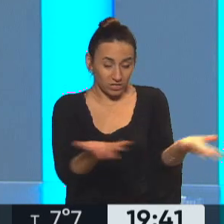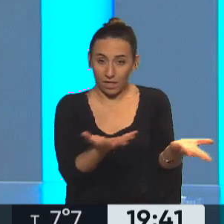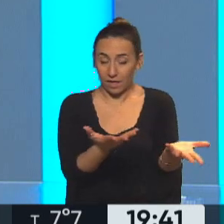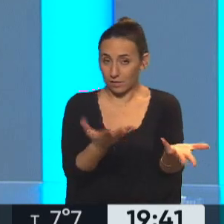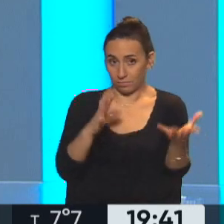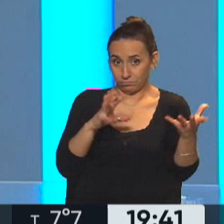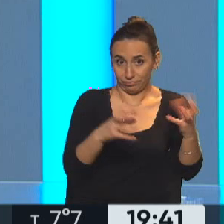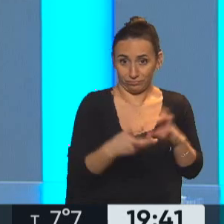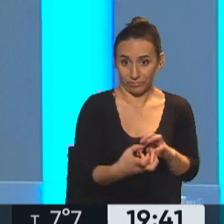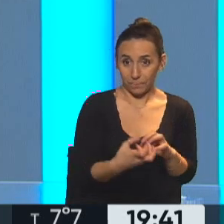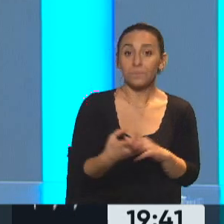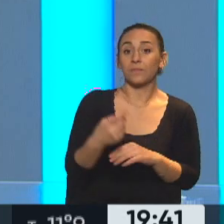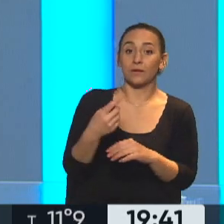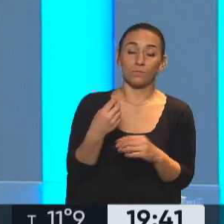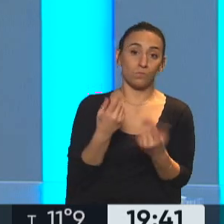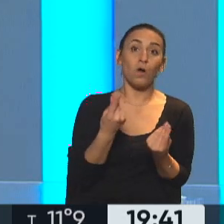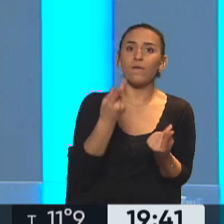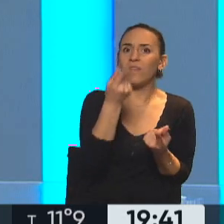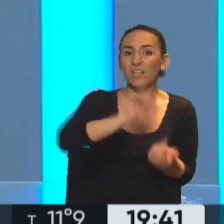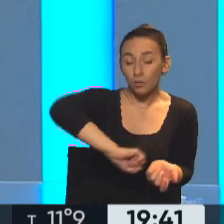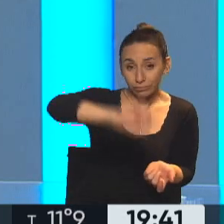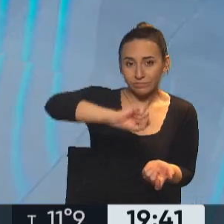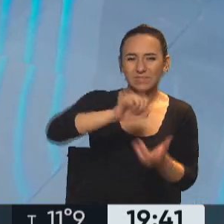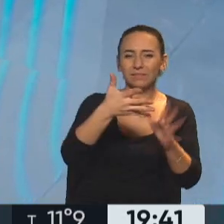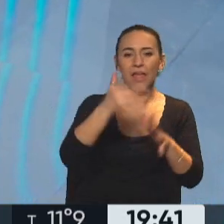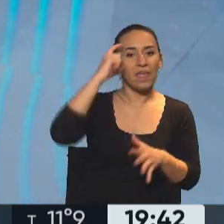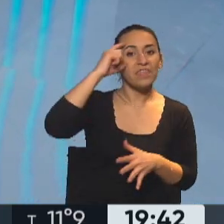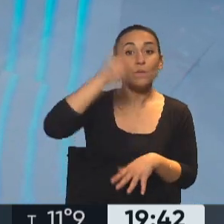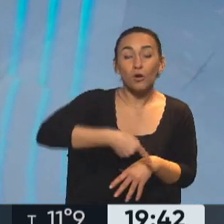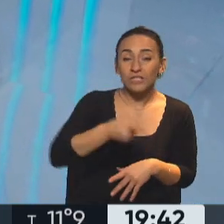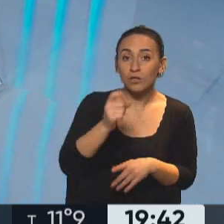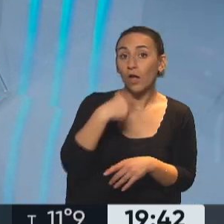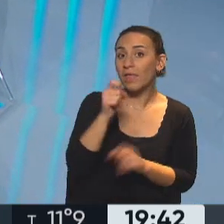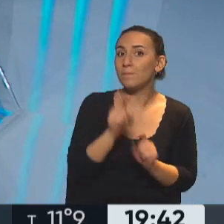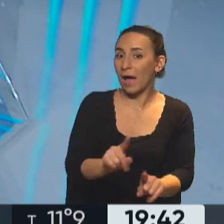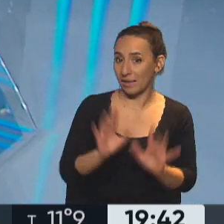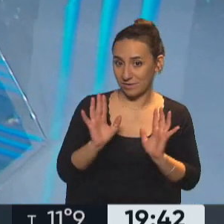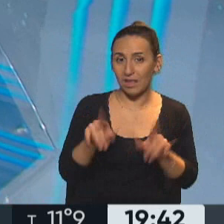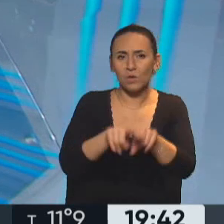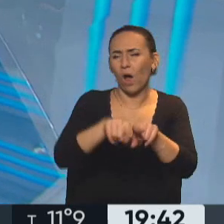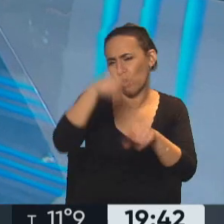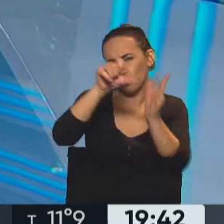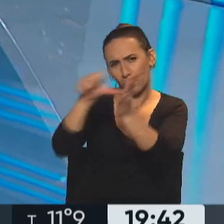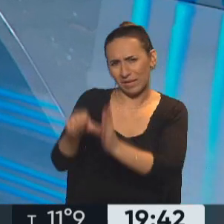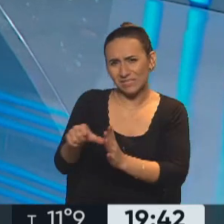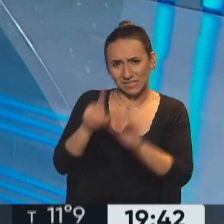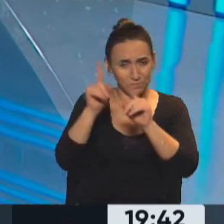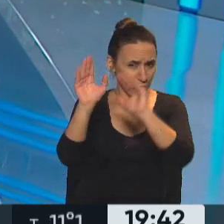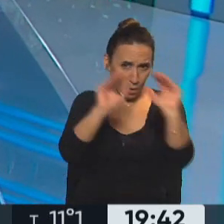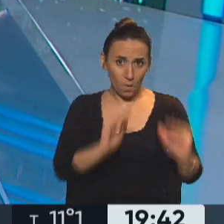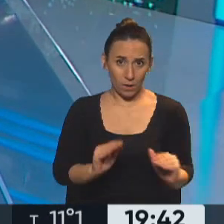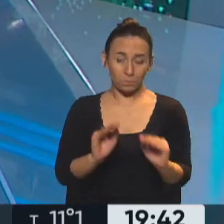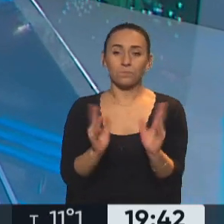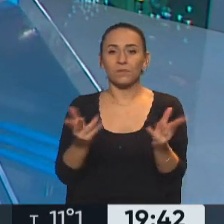récord en España también, en torno al 10%, como lo hemos visto en otros países, ¿no?, que venimos mencionando. ¿Para qué se va a